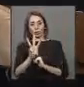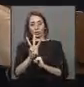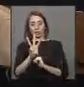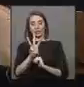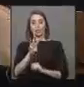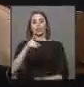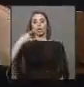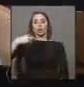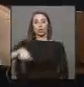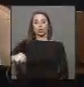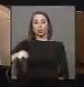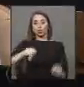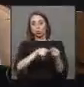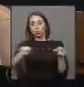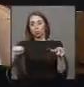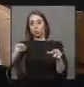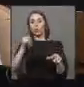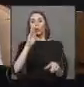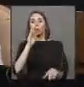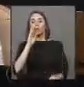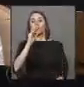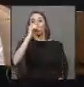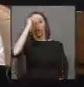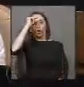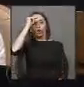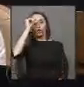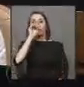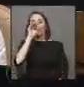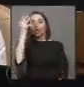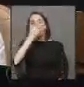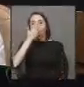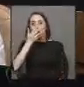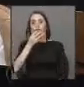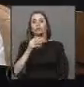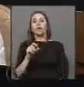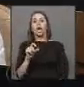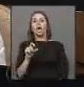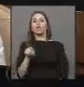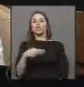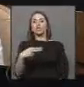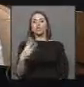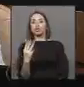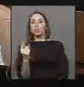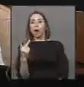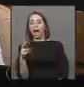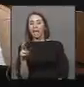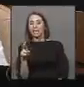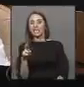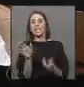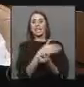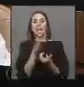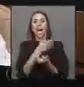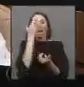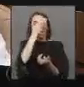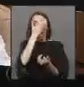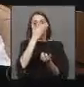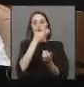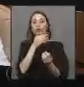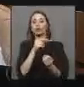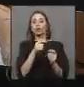directamente al sur del Biobío, Coronel, Lota, las minas del carbón, Schwager y Carvile, donde se